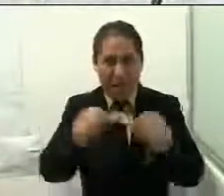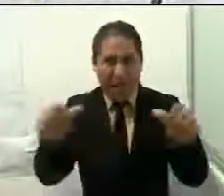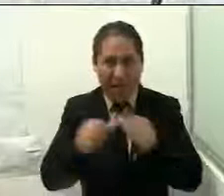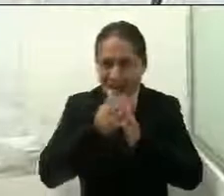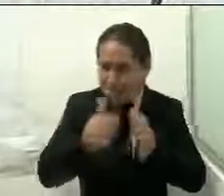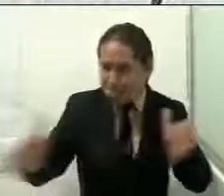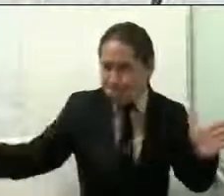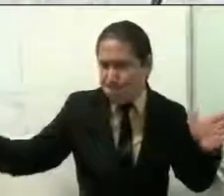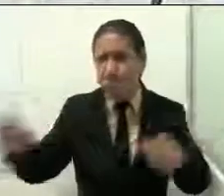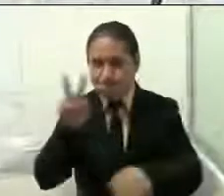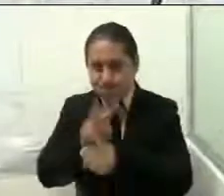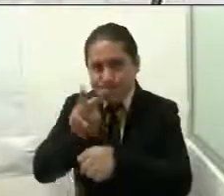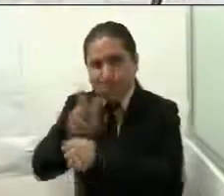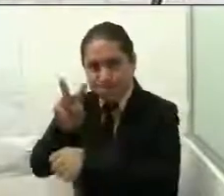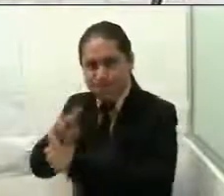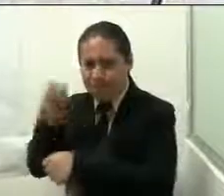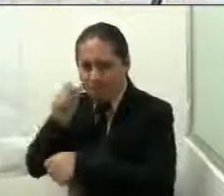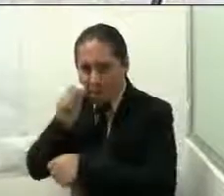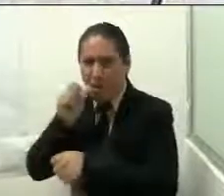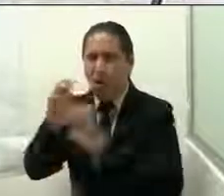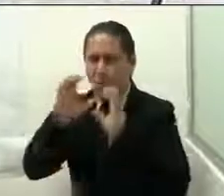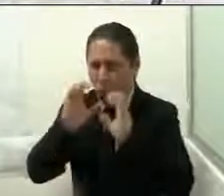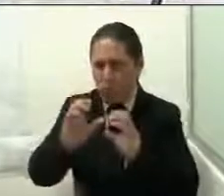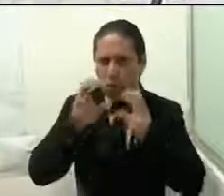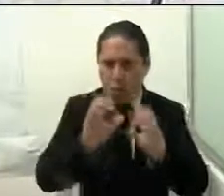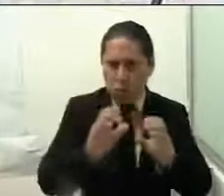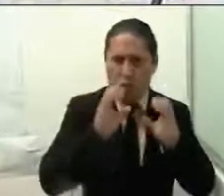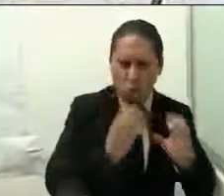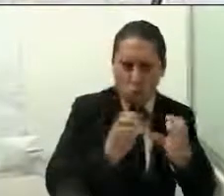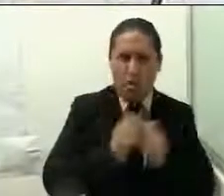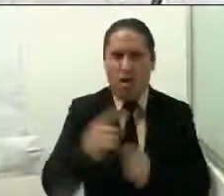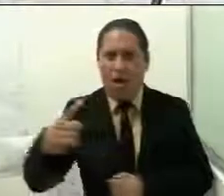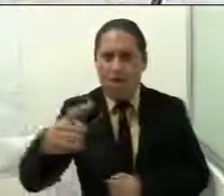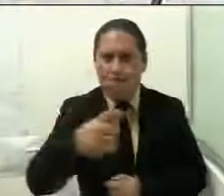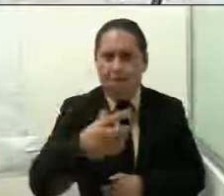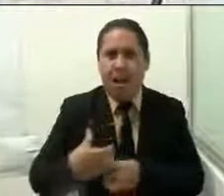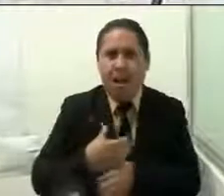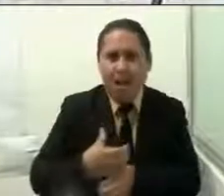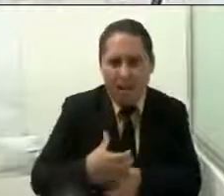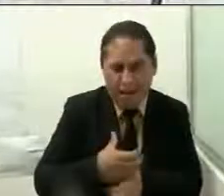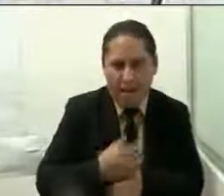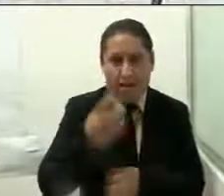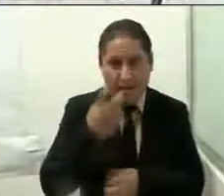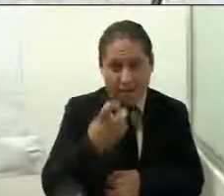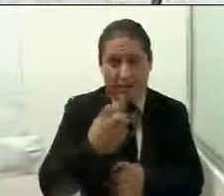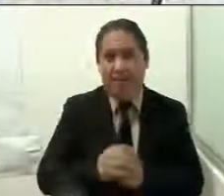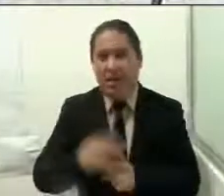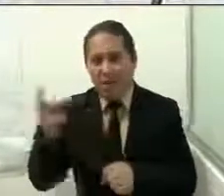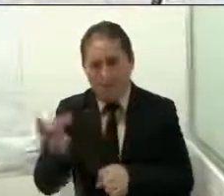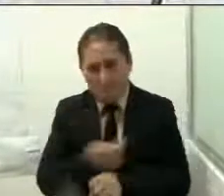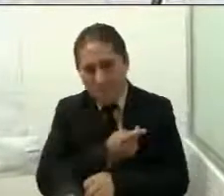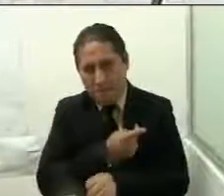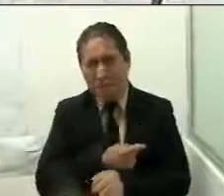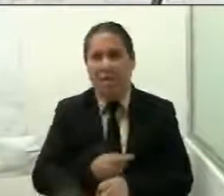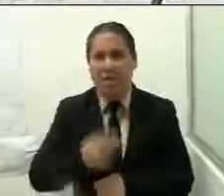la vigilancia epidemológica fitosanitaria enrolla del cafeto al pasar de 28 a